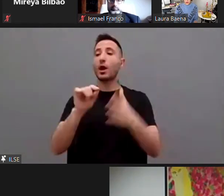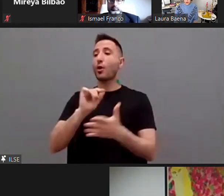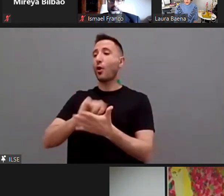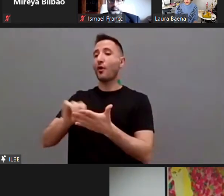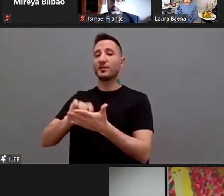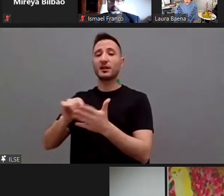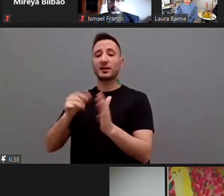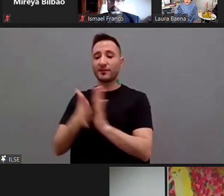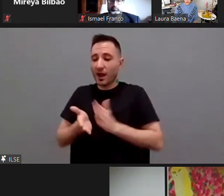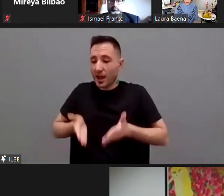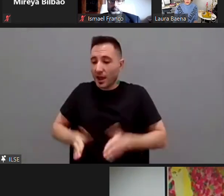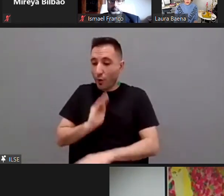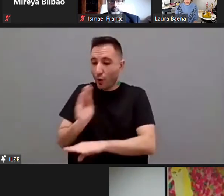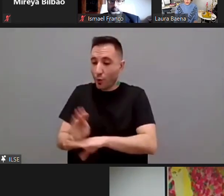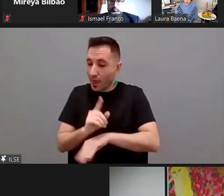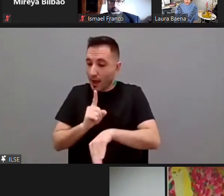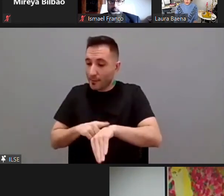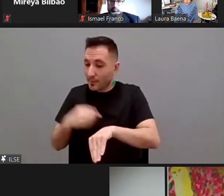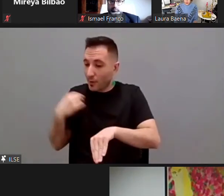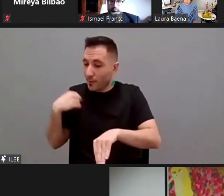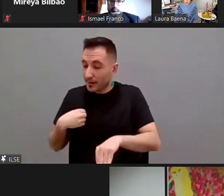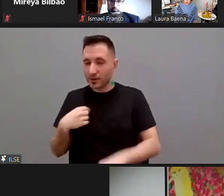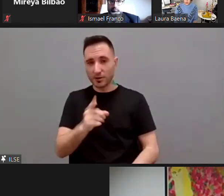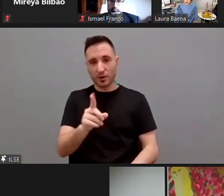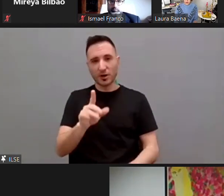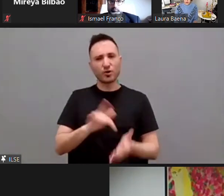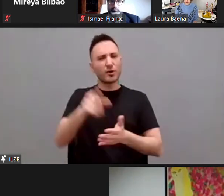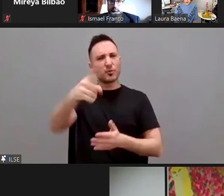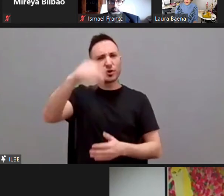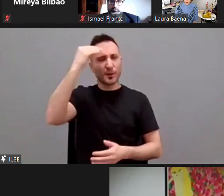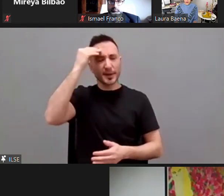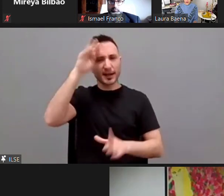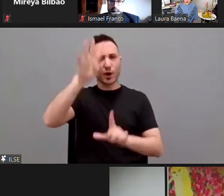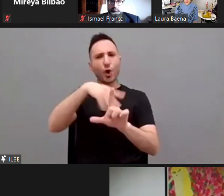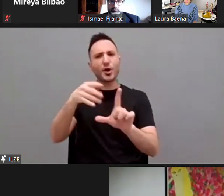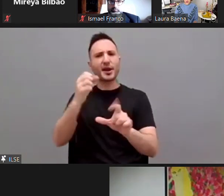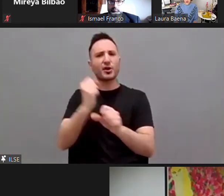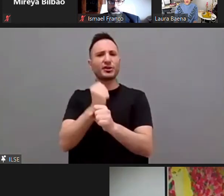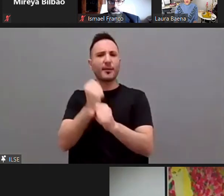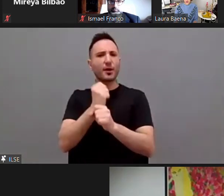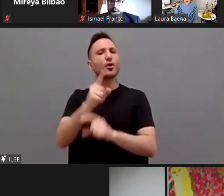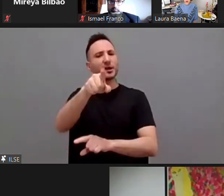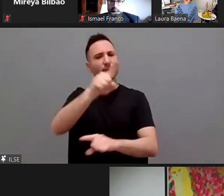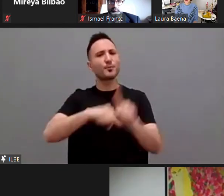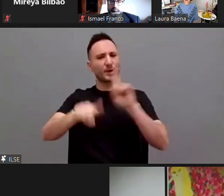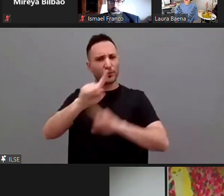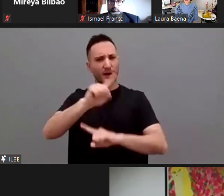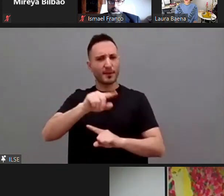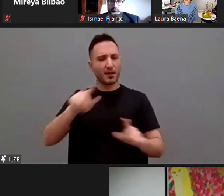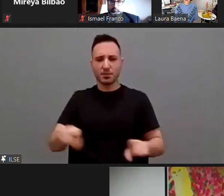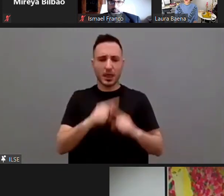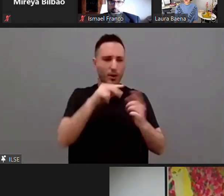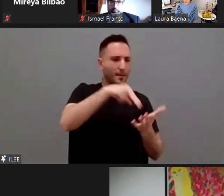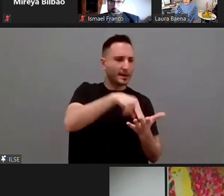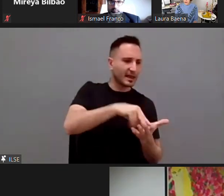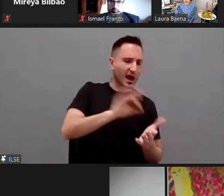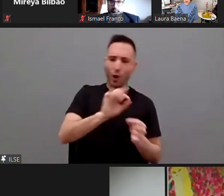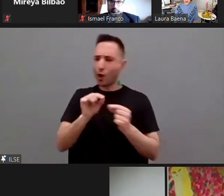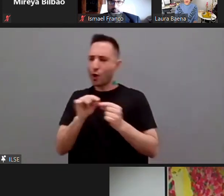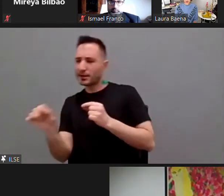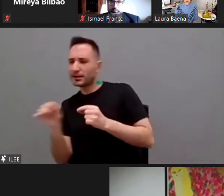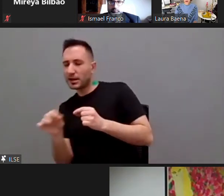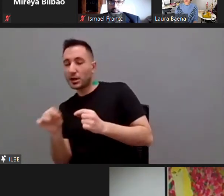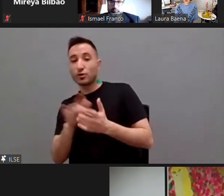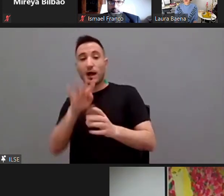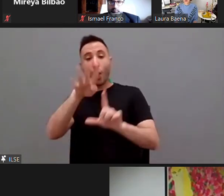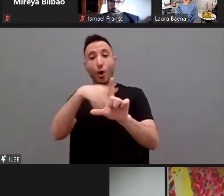los hijos a la vez. ¿No creéis que el problema está en los horarios de los trabajos, sea teletrabajo o sea presencial? Con un horario más concentrado, los